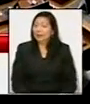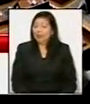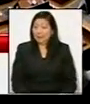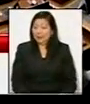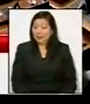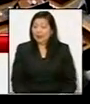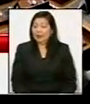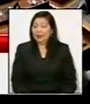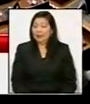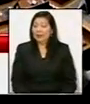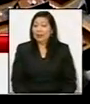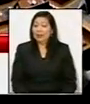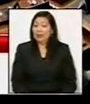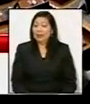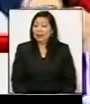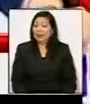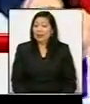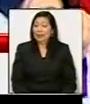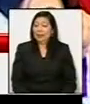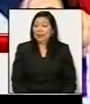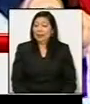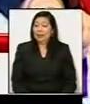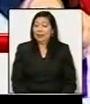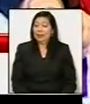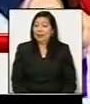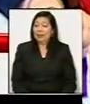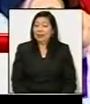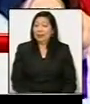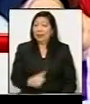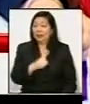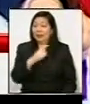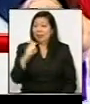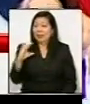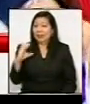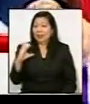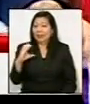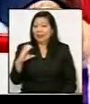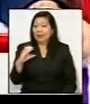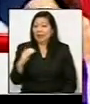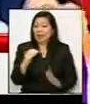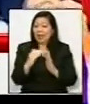gracias congresista velázquez sobre el 100